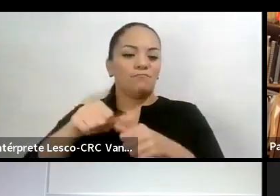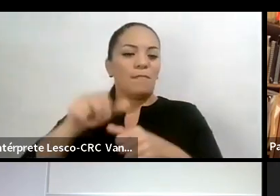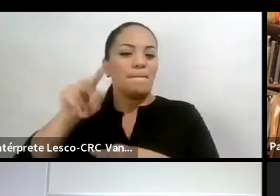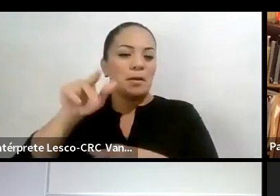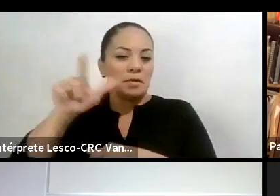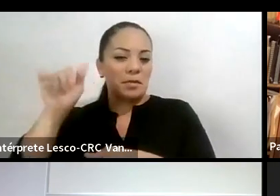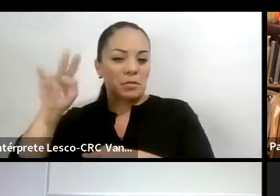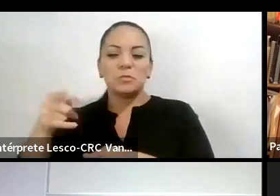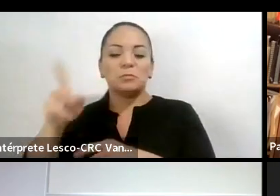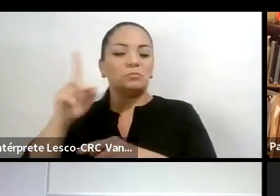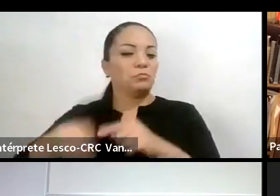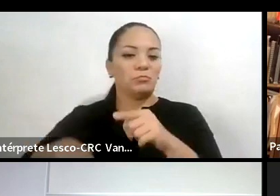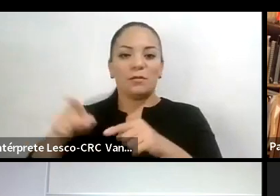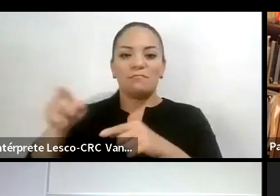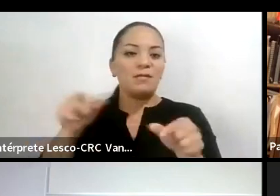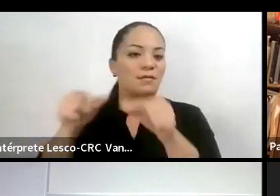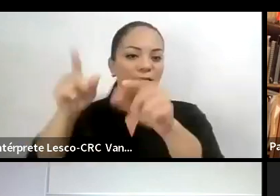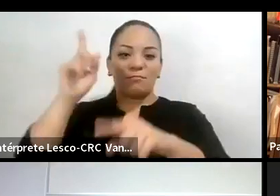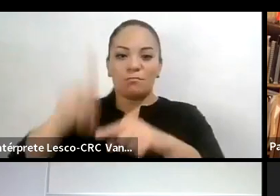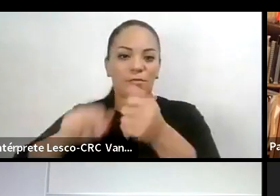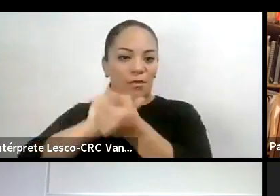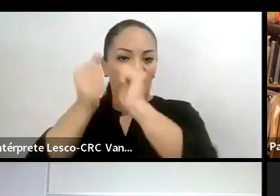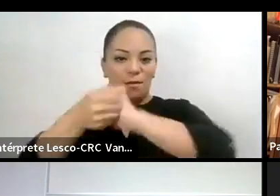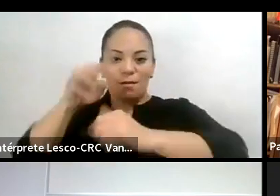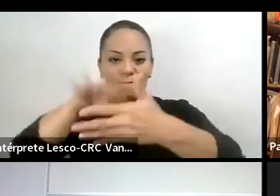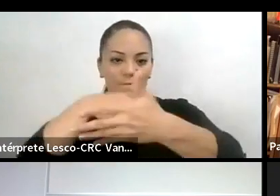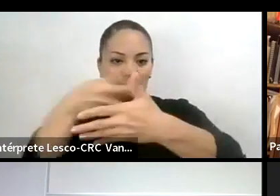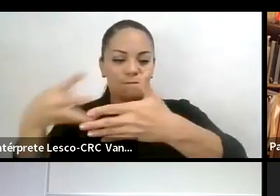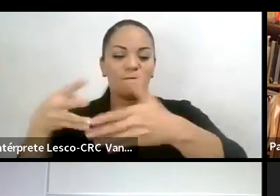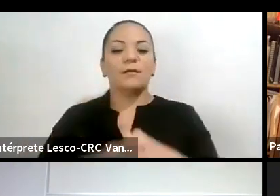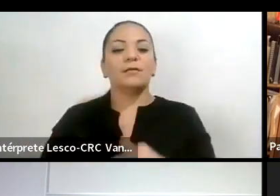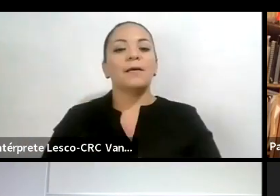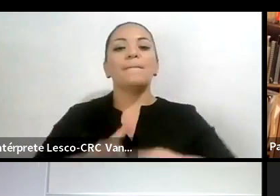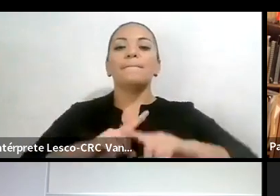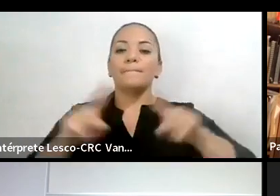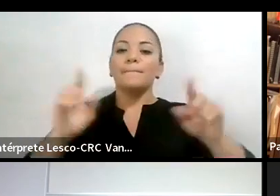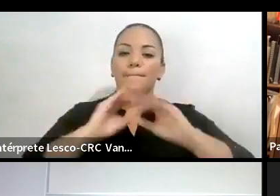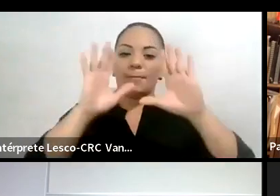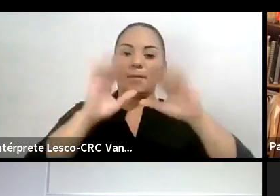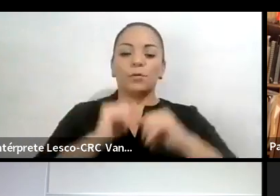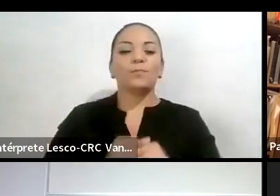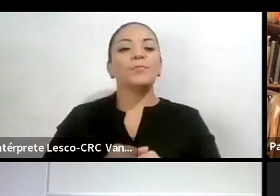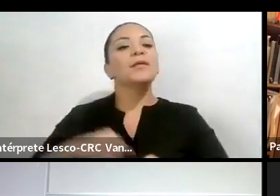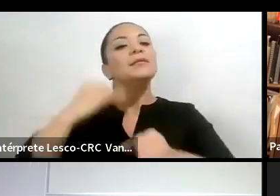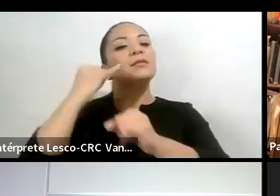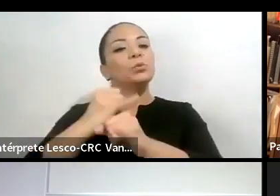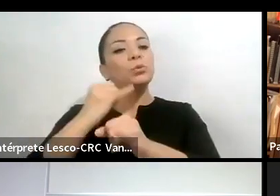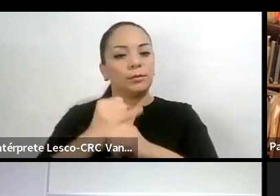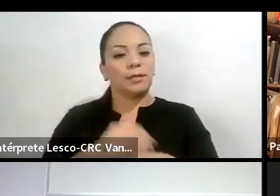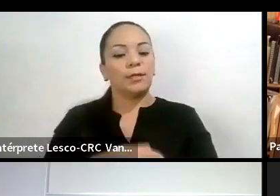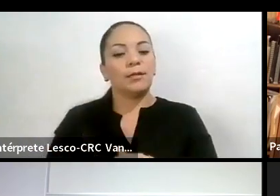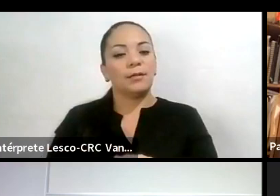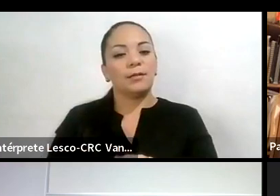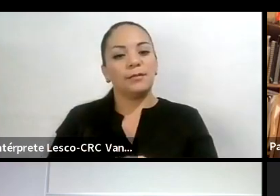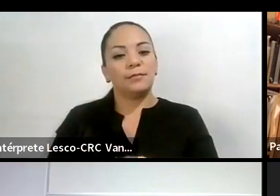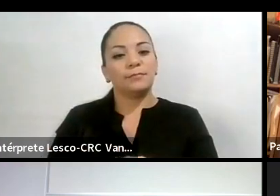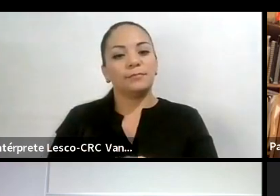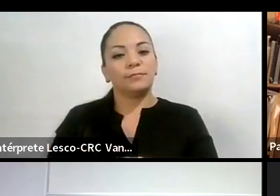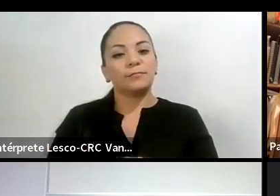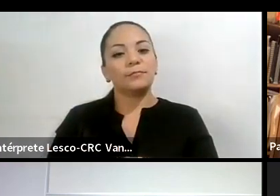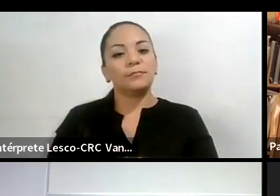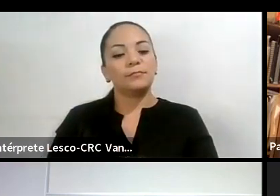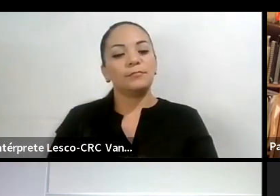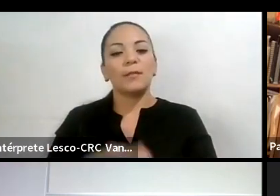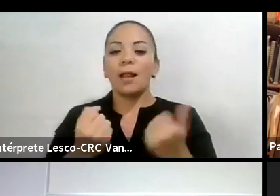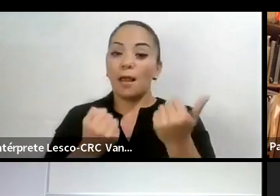gira programada que no podía cambiar, pero por supuesto, institucionalmente, el apoyo